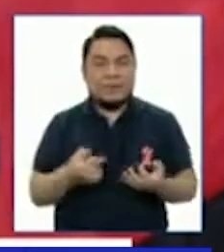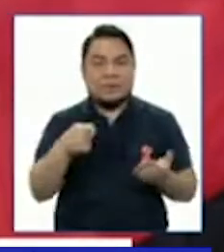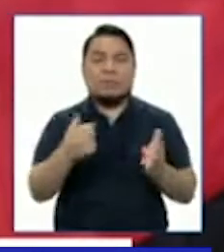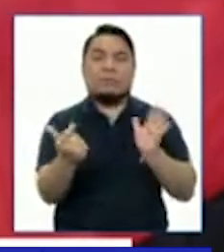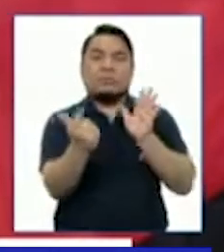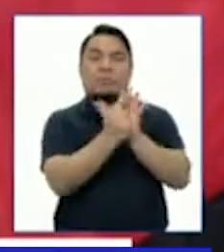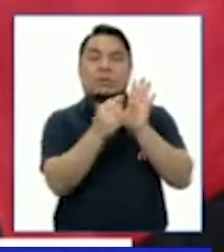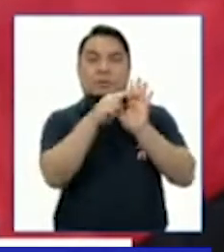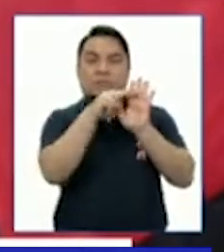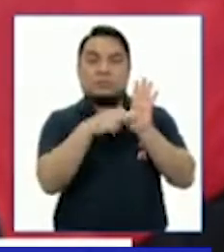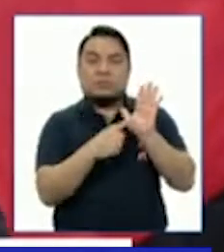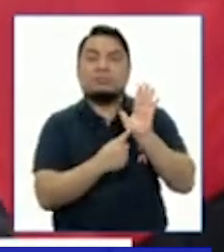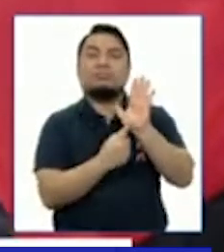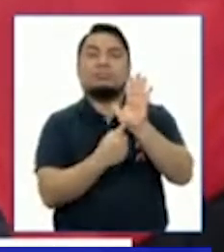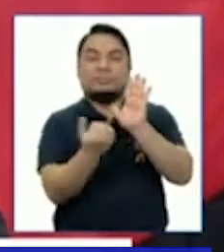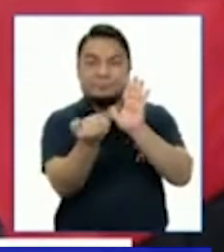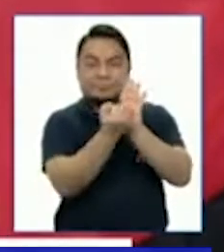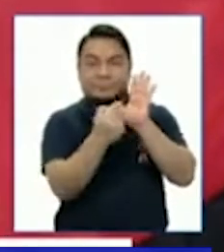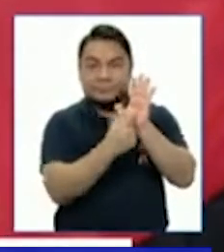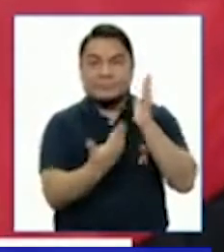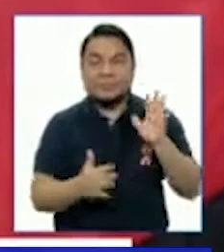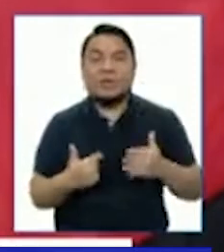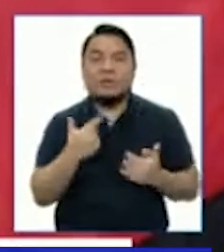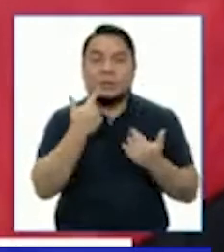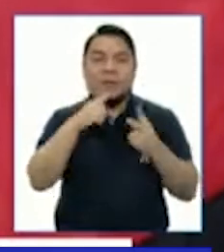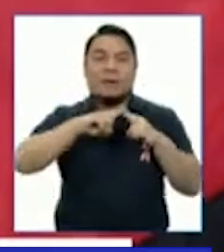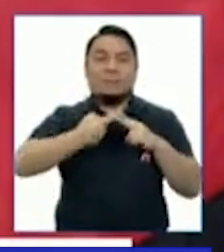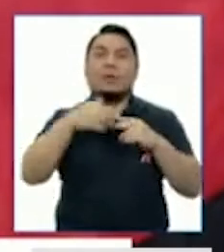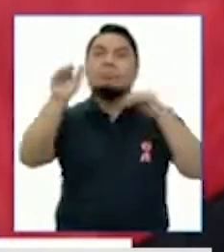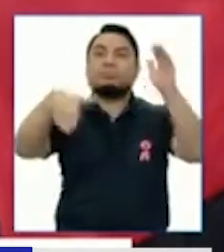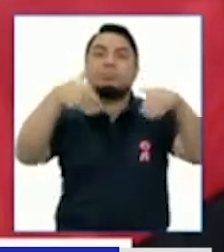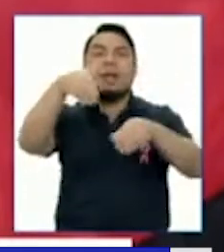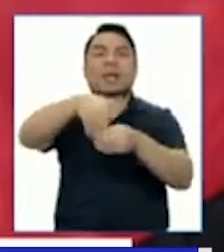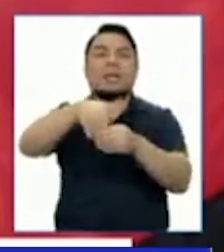decreto supremo. Entonces,